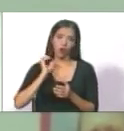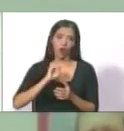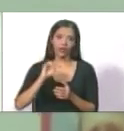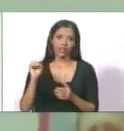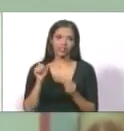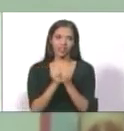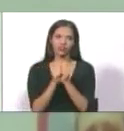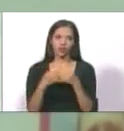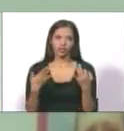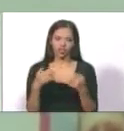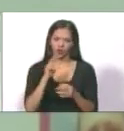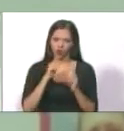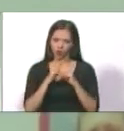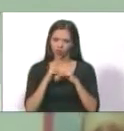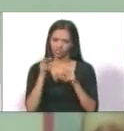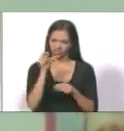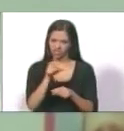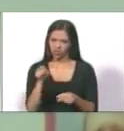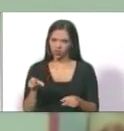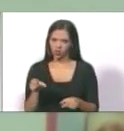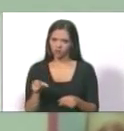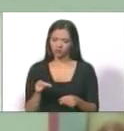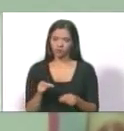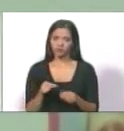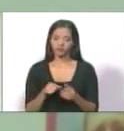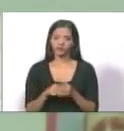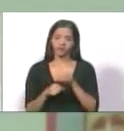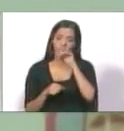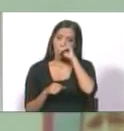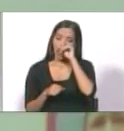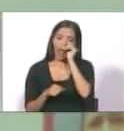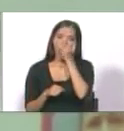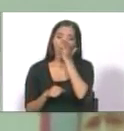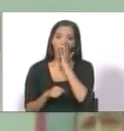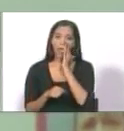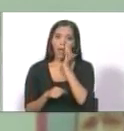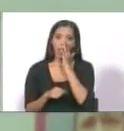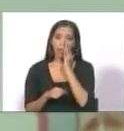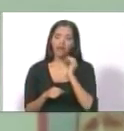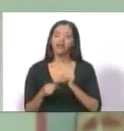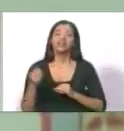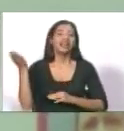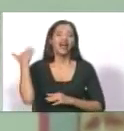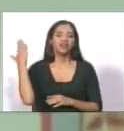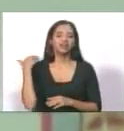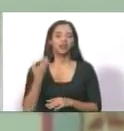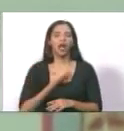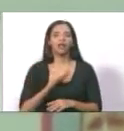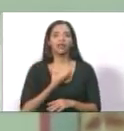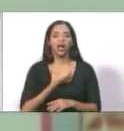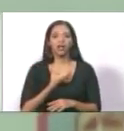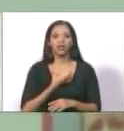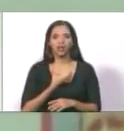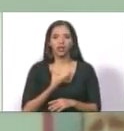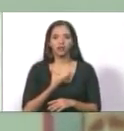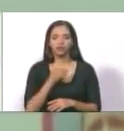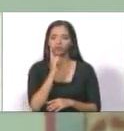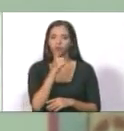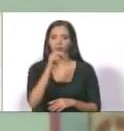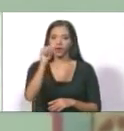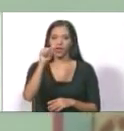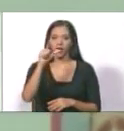Anzuategui, ¿conocen a este señor? Este fue alcalde en Lechería, si mal no recuerdo. Ortiz, Alexis Ortiz es el